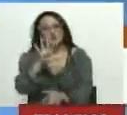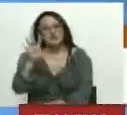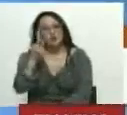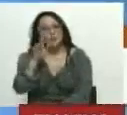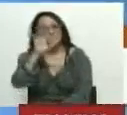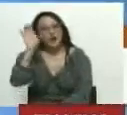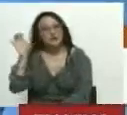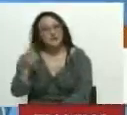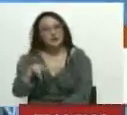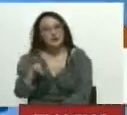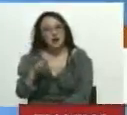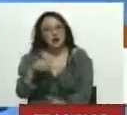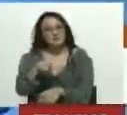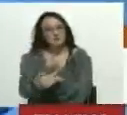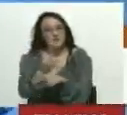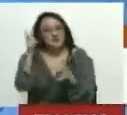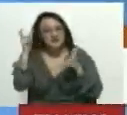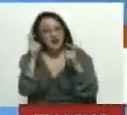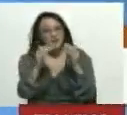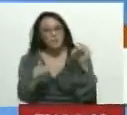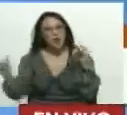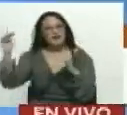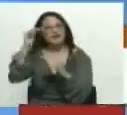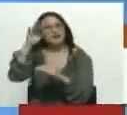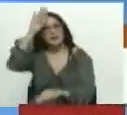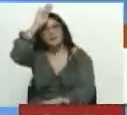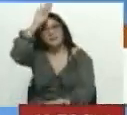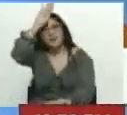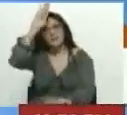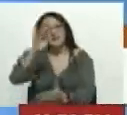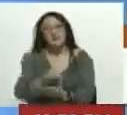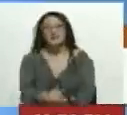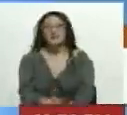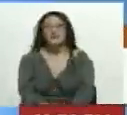Así que Chávez está por arriba de Papa Francisco